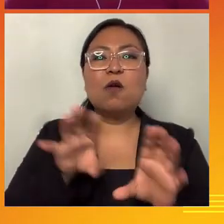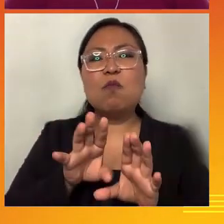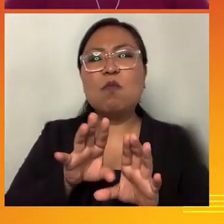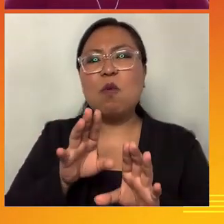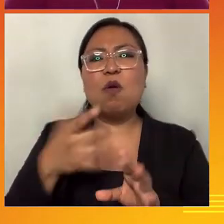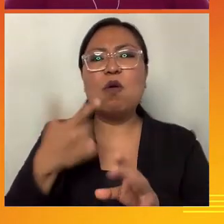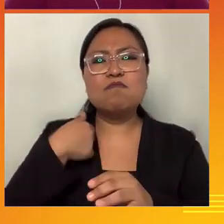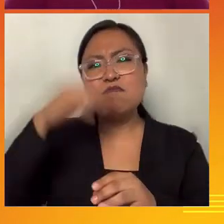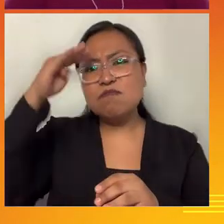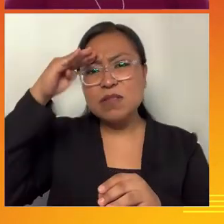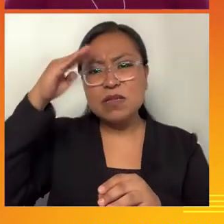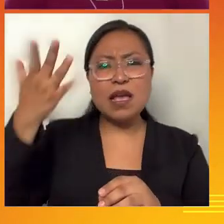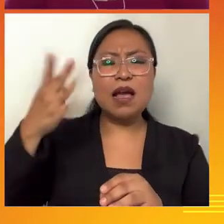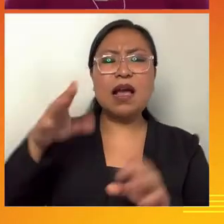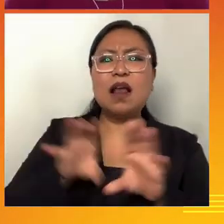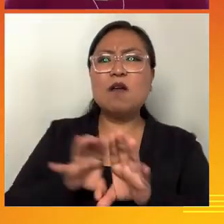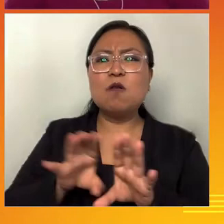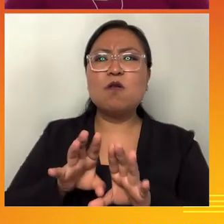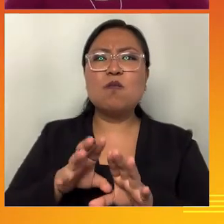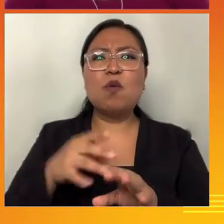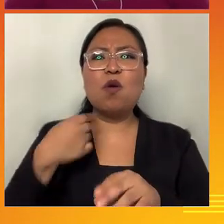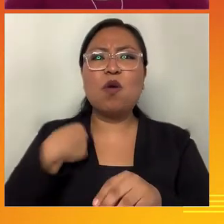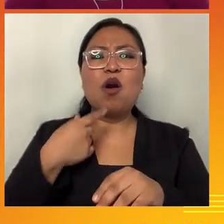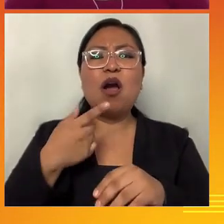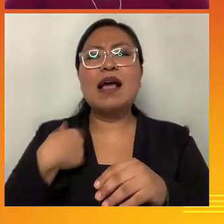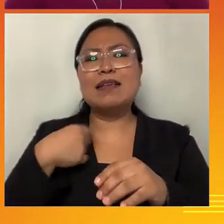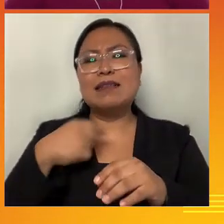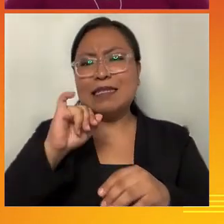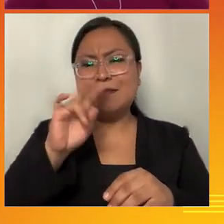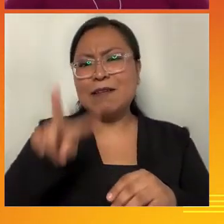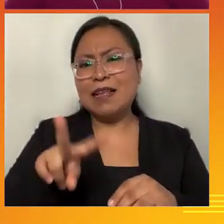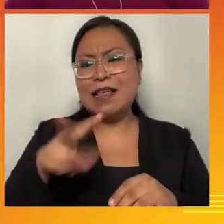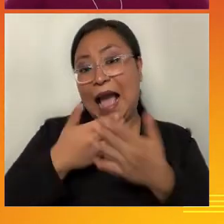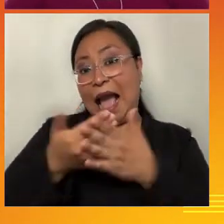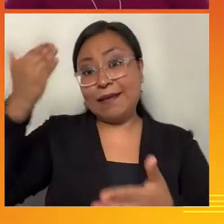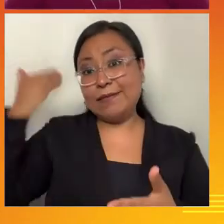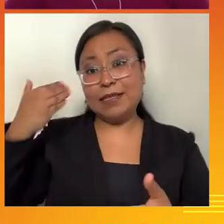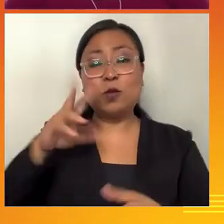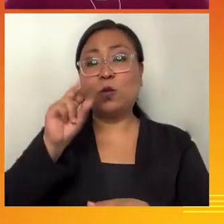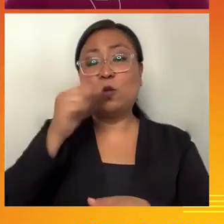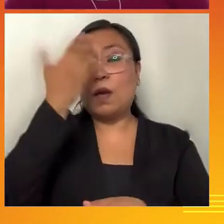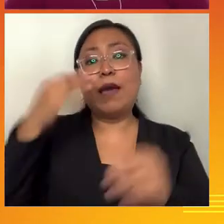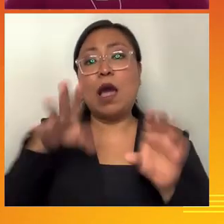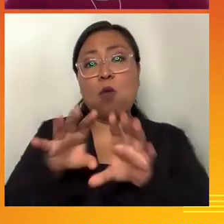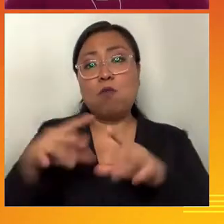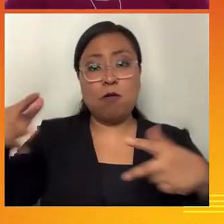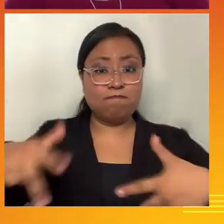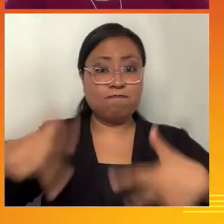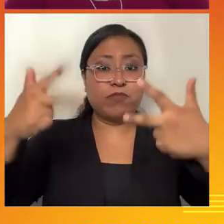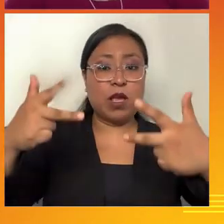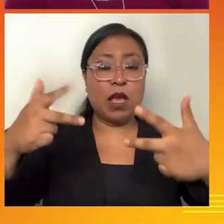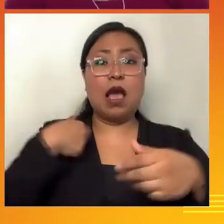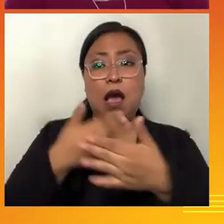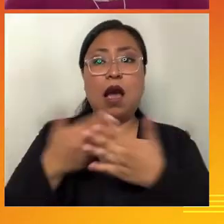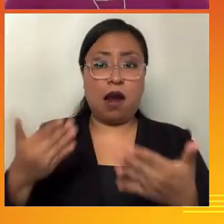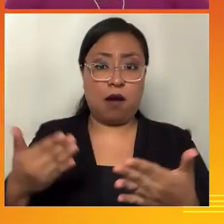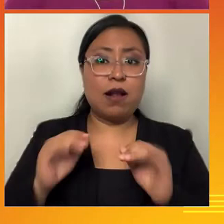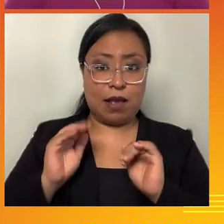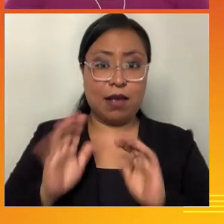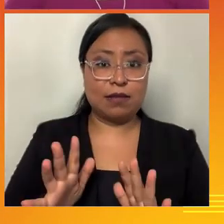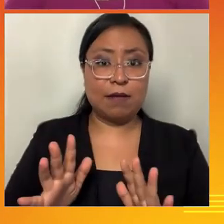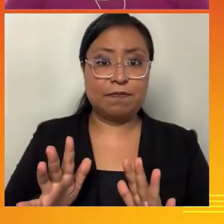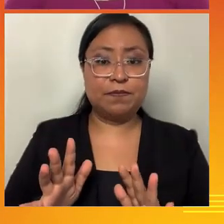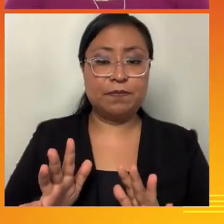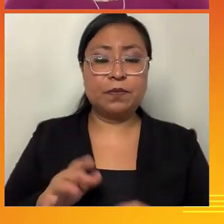cómo podíamos hacerlas a distancia. Y bueno, una de estas actividades son